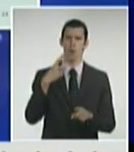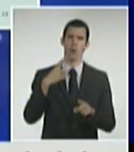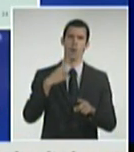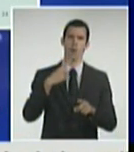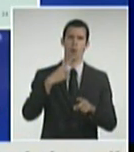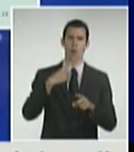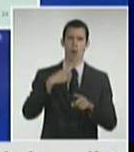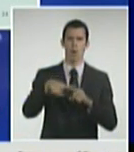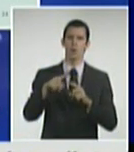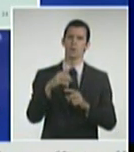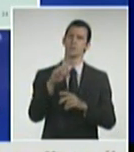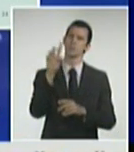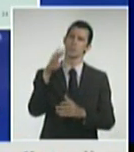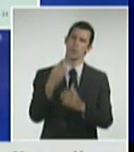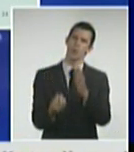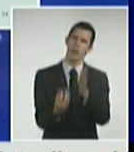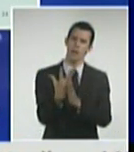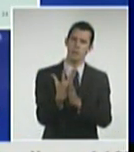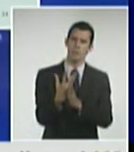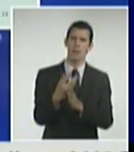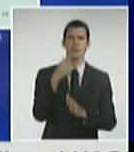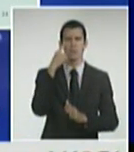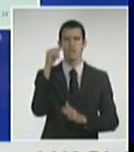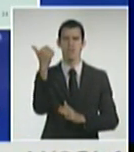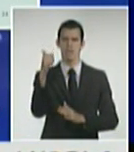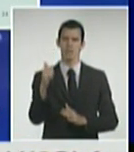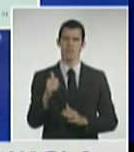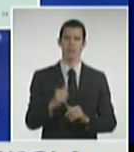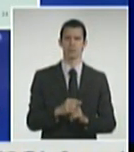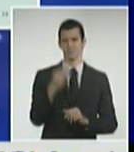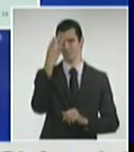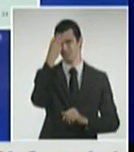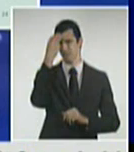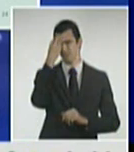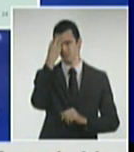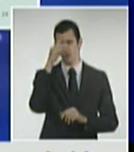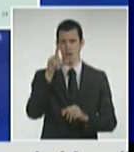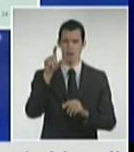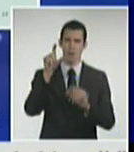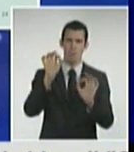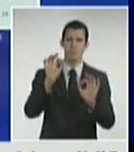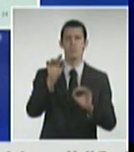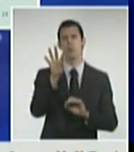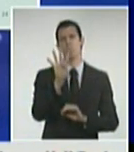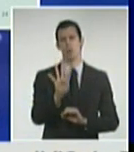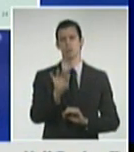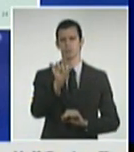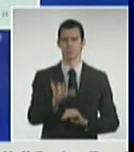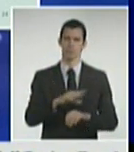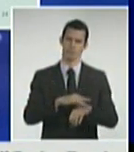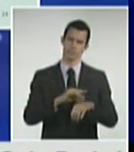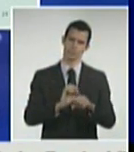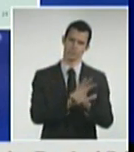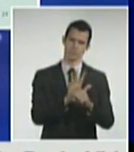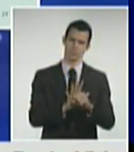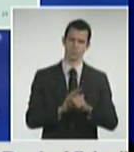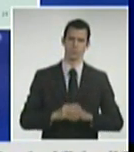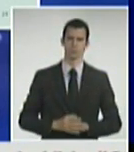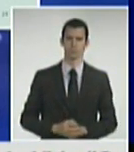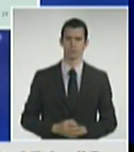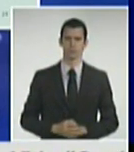y Tercer Frente diagnostica 4 pacientes en el día de ayer.